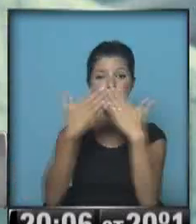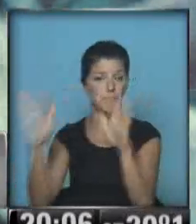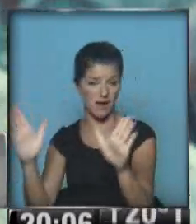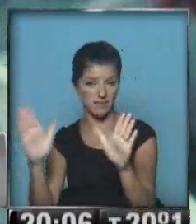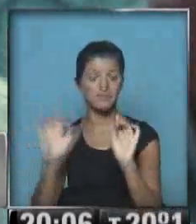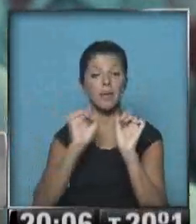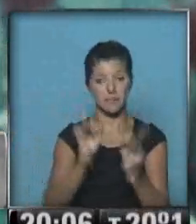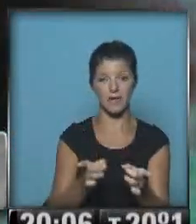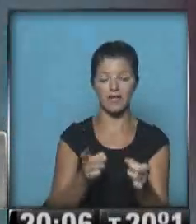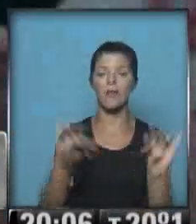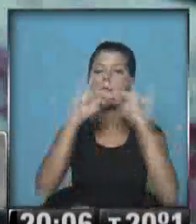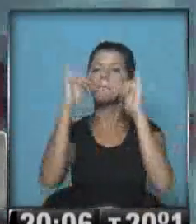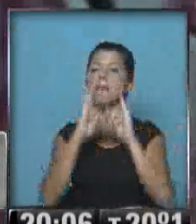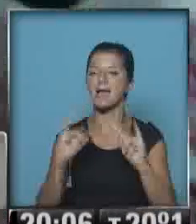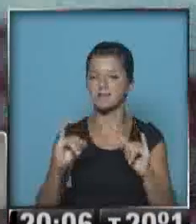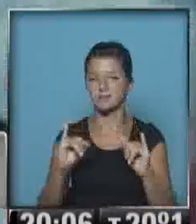las dichas de La